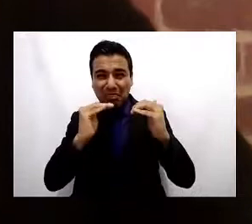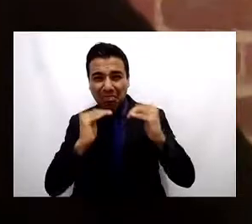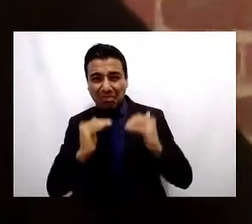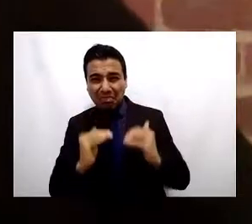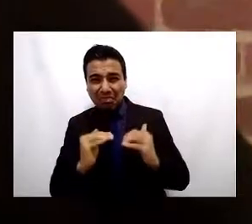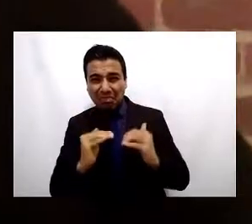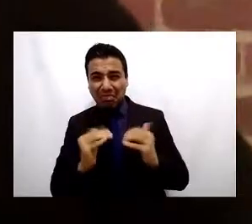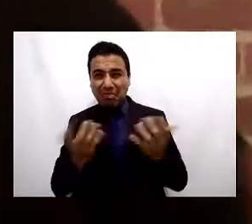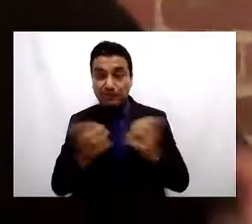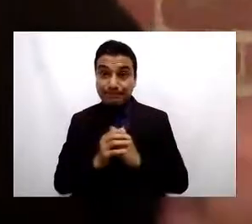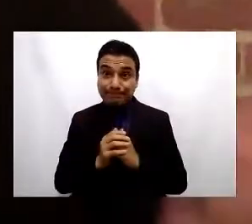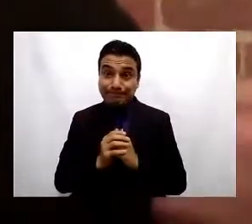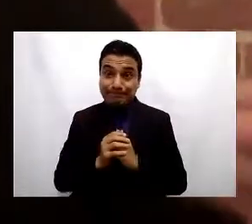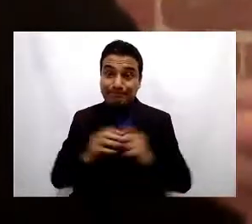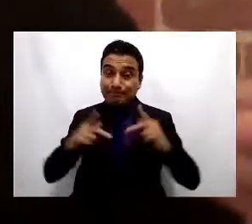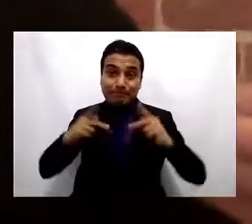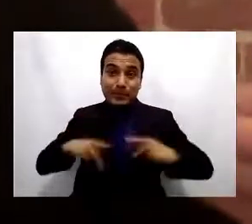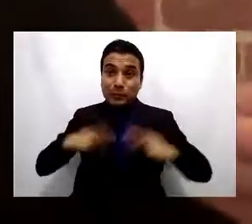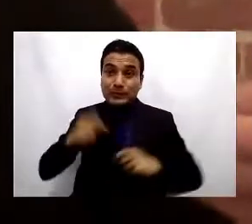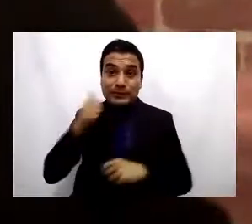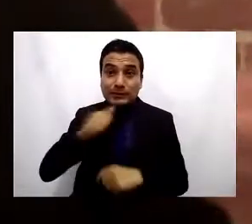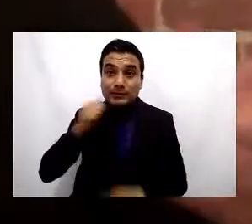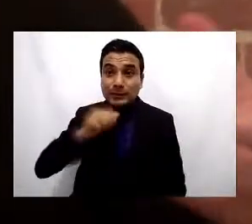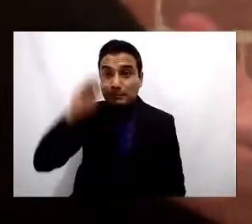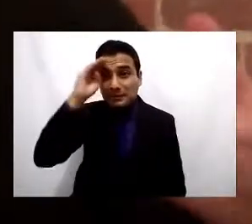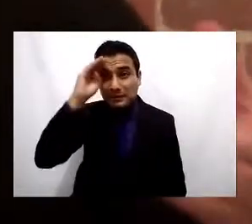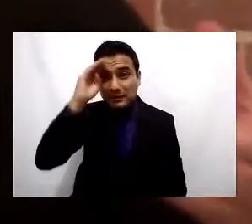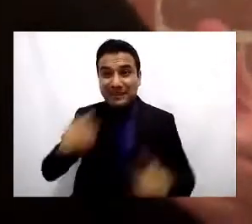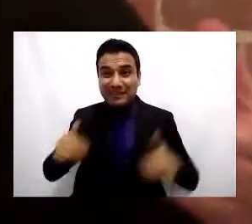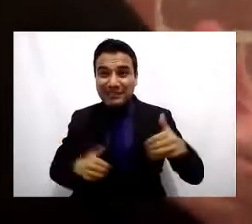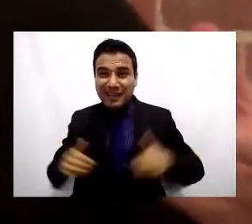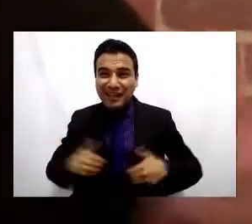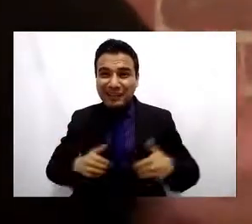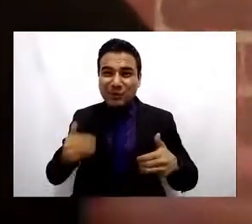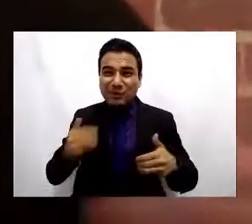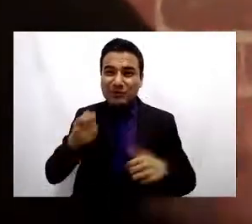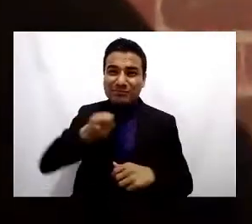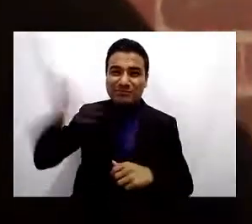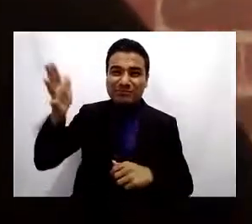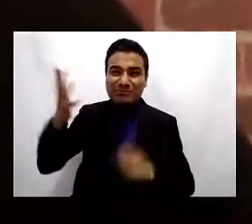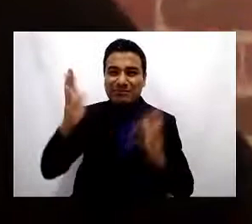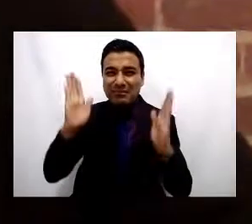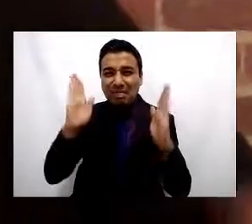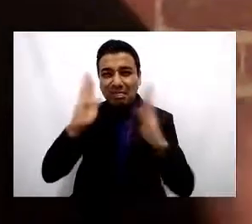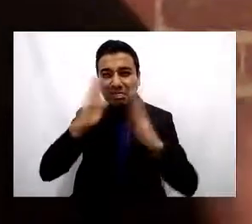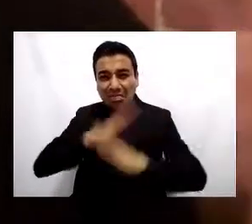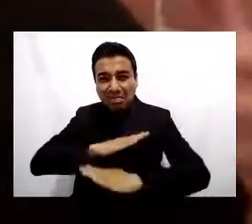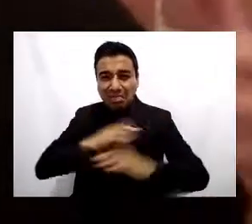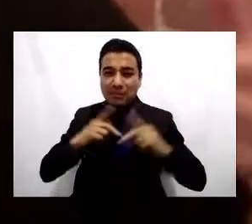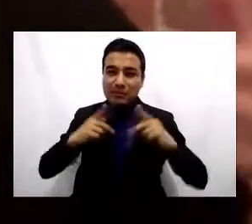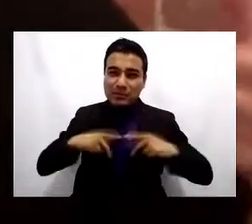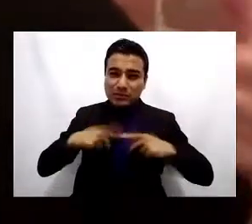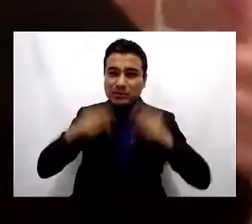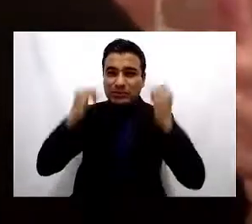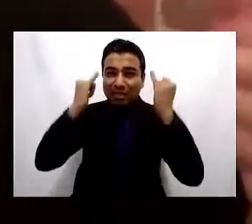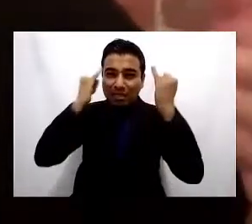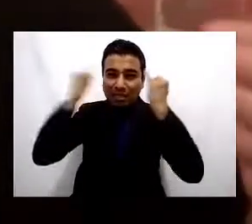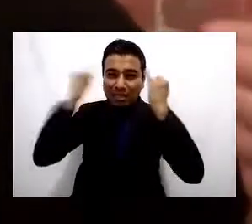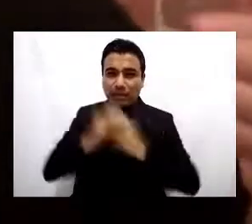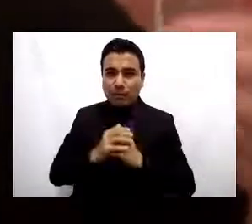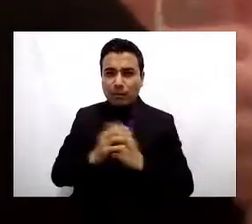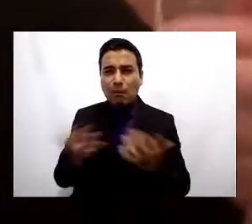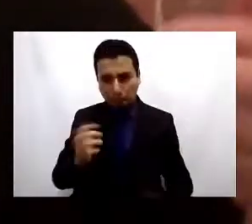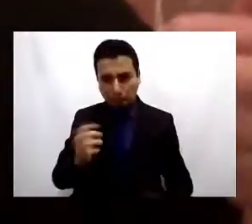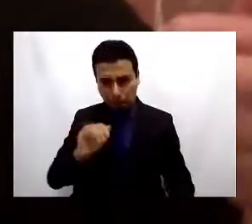Siempre se ha pensado al teatro como un entretenimiento nacido del ingenio. Es